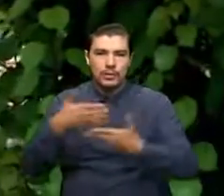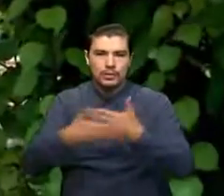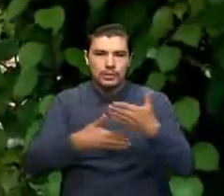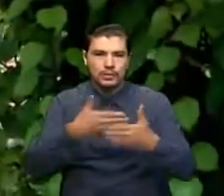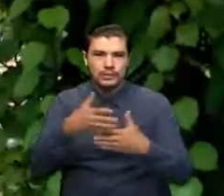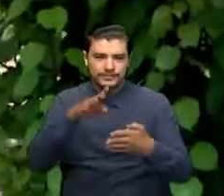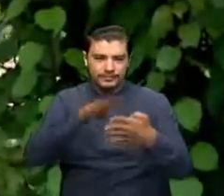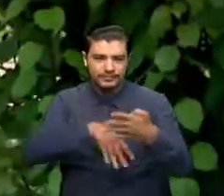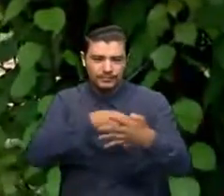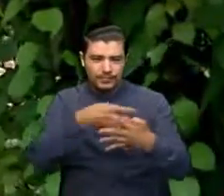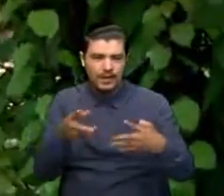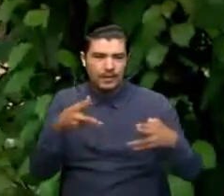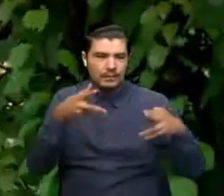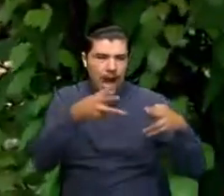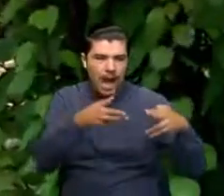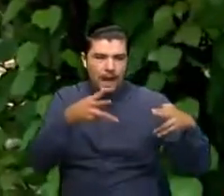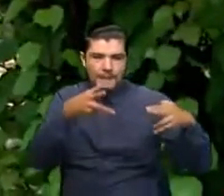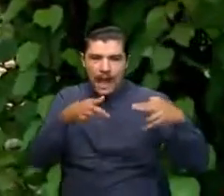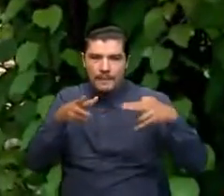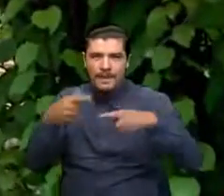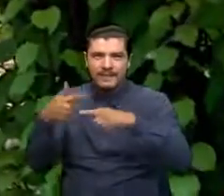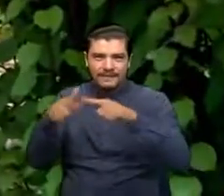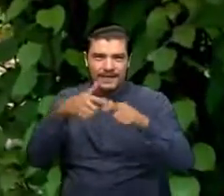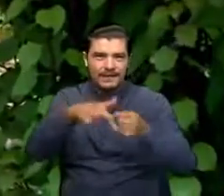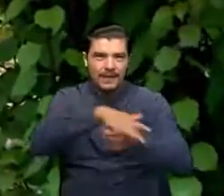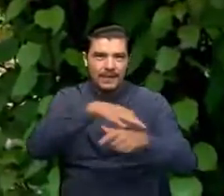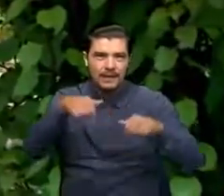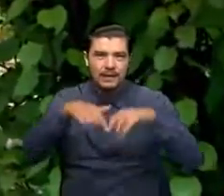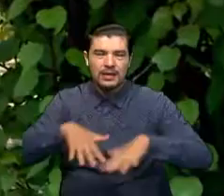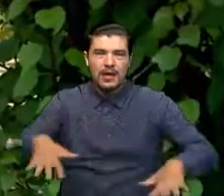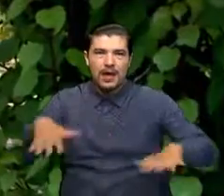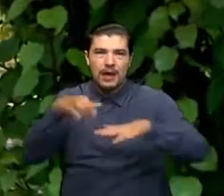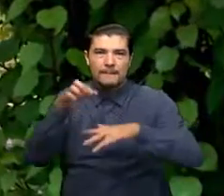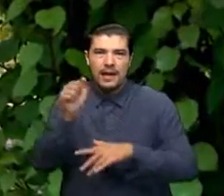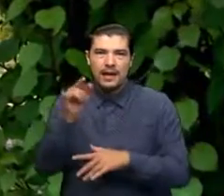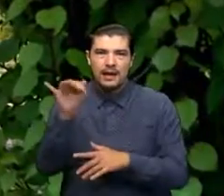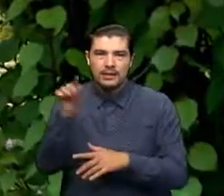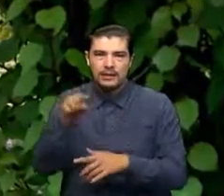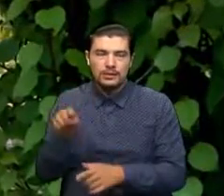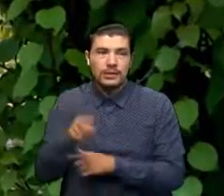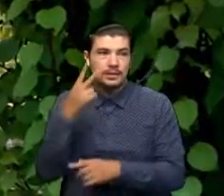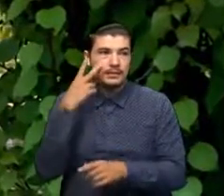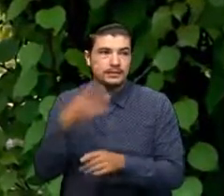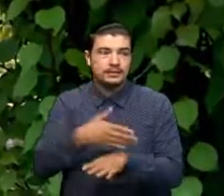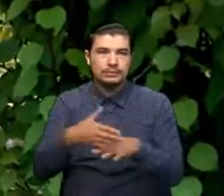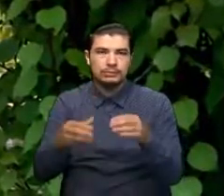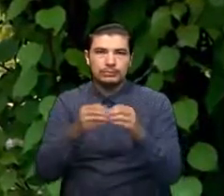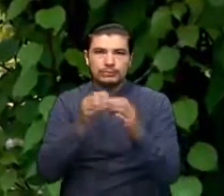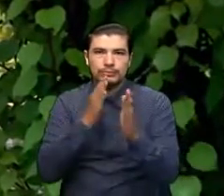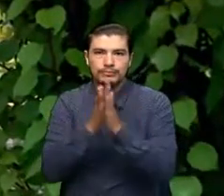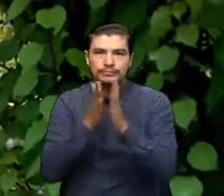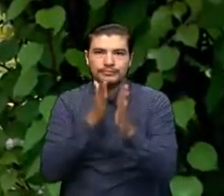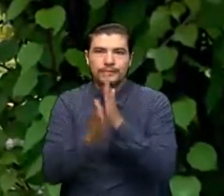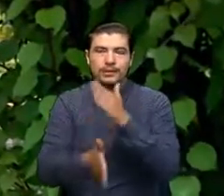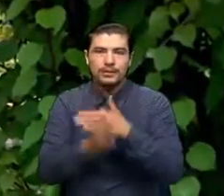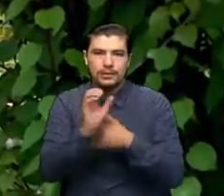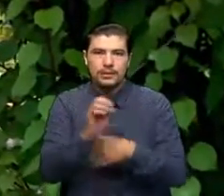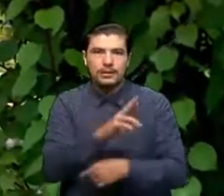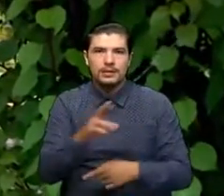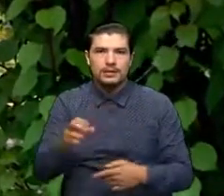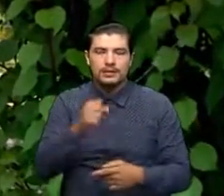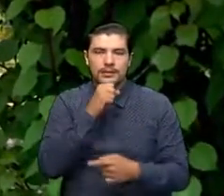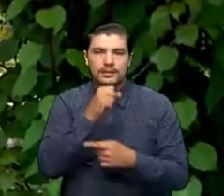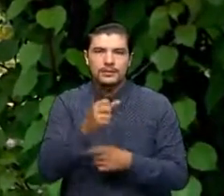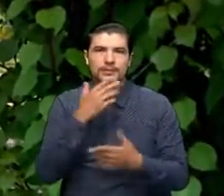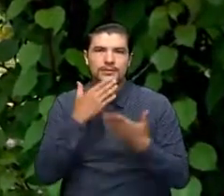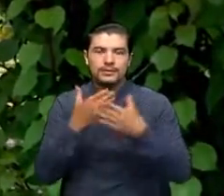suspensión del servicio de agua gástrica hasta aquí toda la información del municipio de los patios siguen ustedes con más